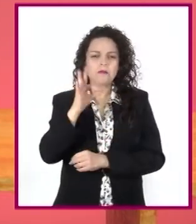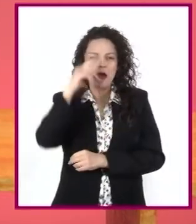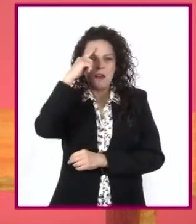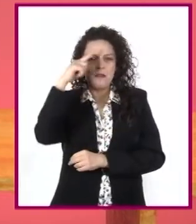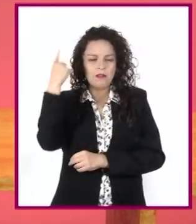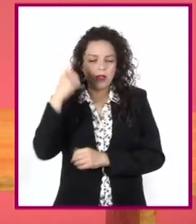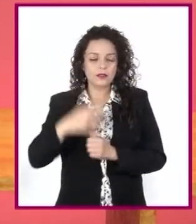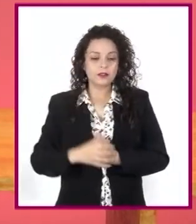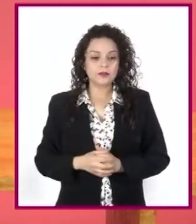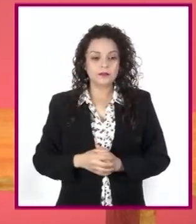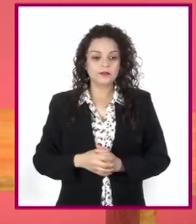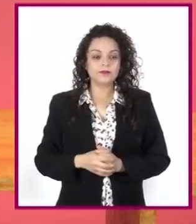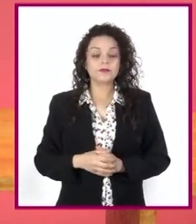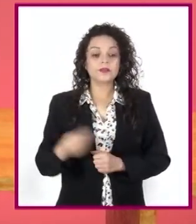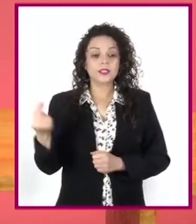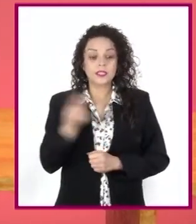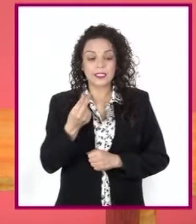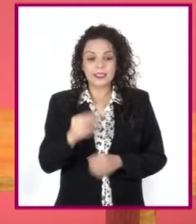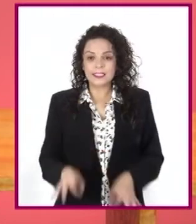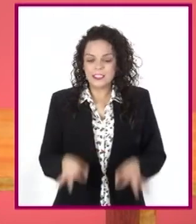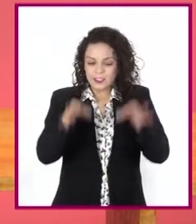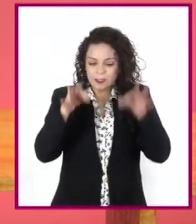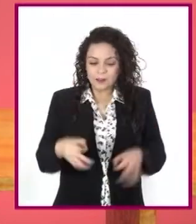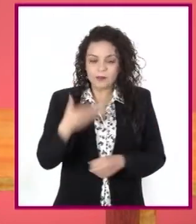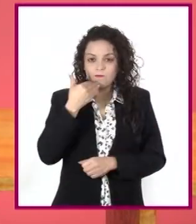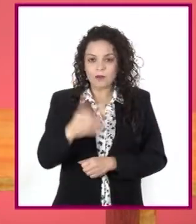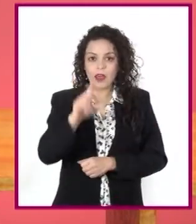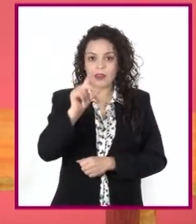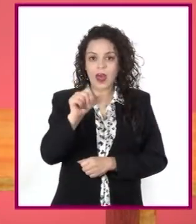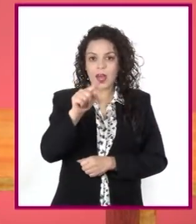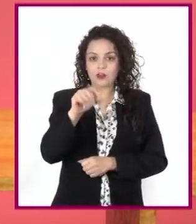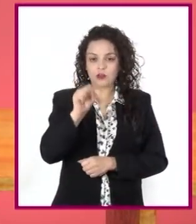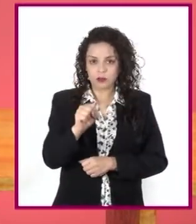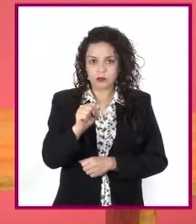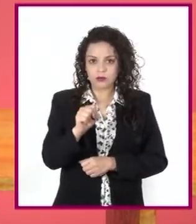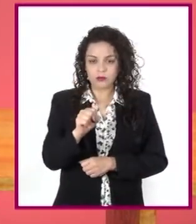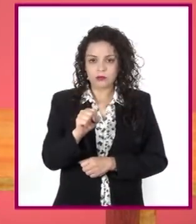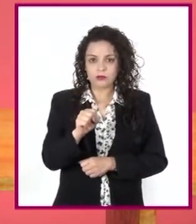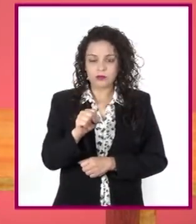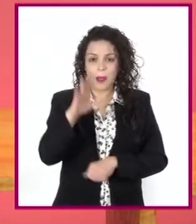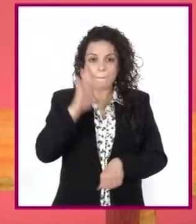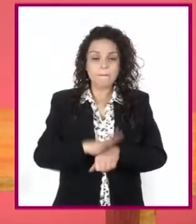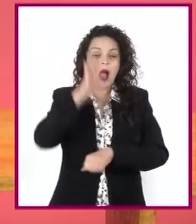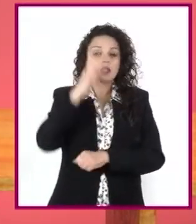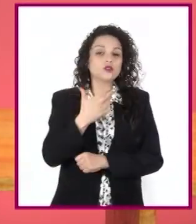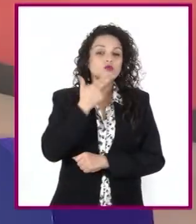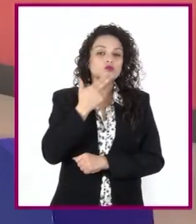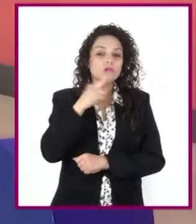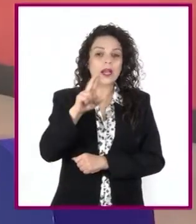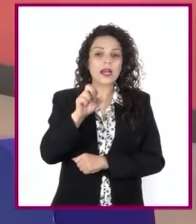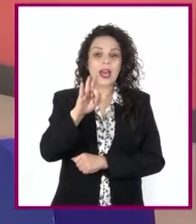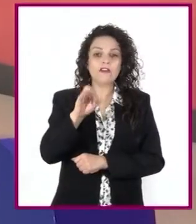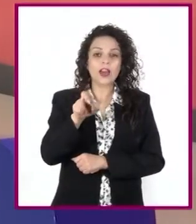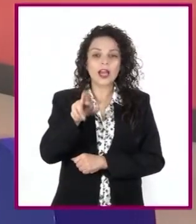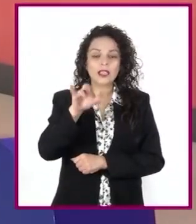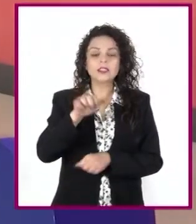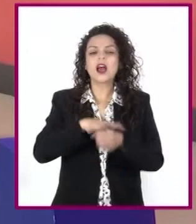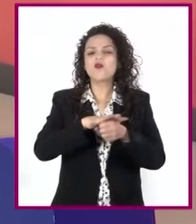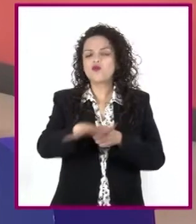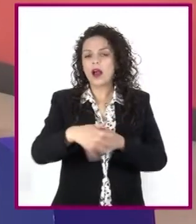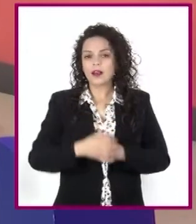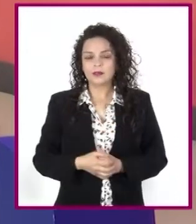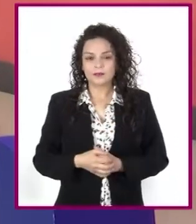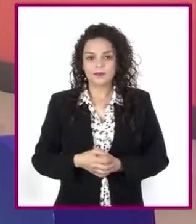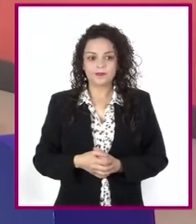asunto es ser consistente con los datos que presentan. Los tipos de referencia más utilizadas son